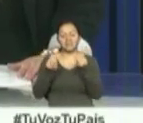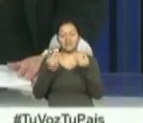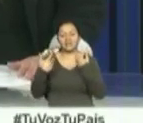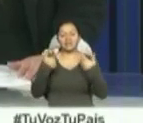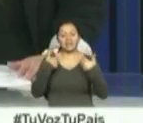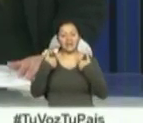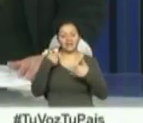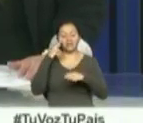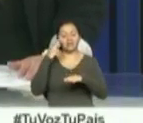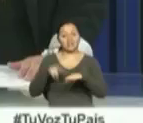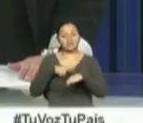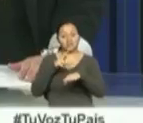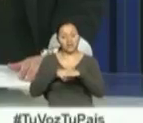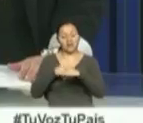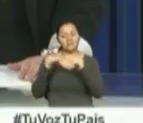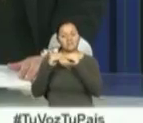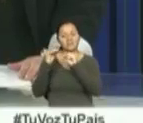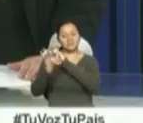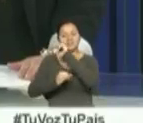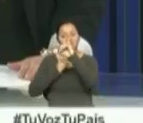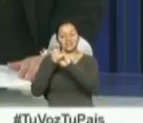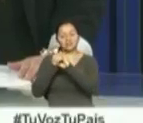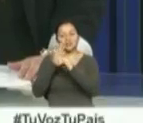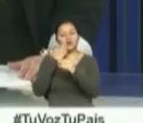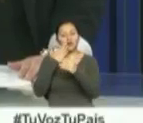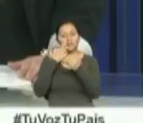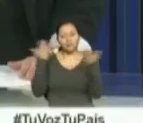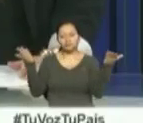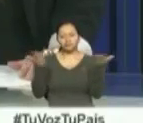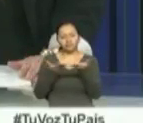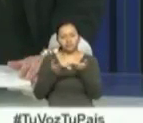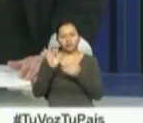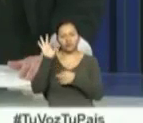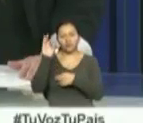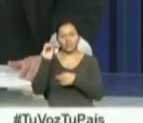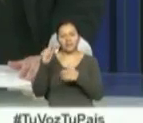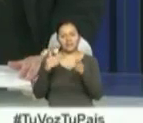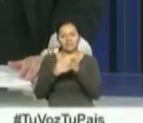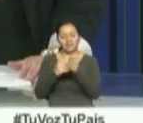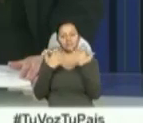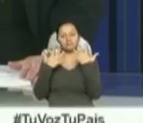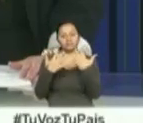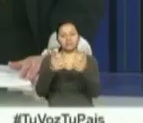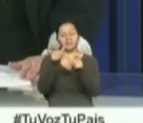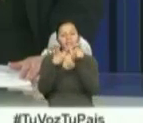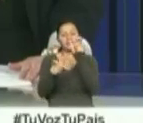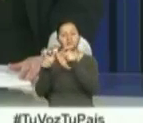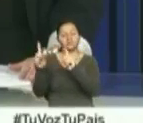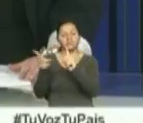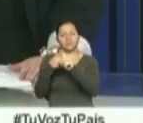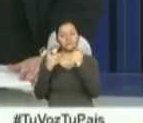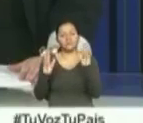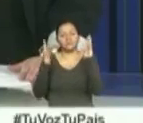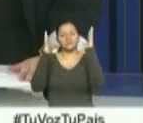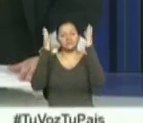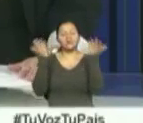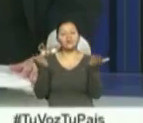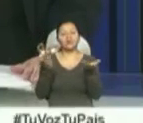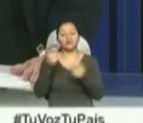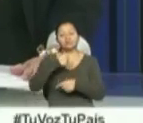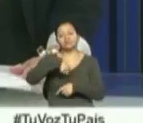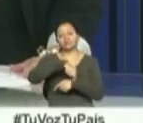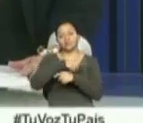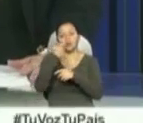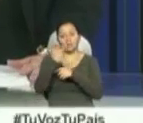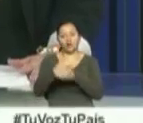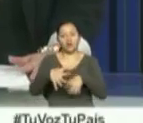e internacionales se presentarán ante aproximadamente 90.000 espectadores en el primer Festival de Artes Vivas en Loja,